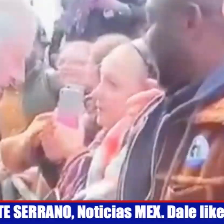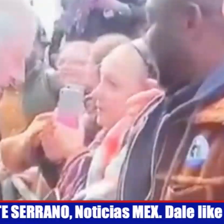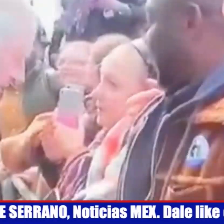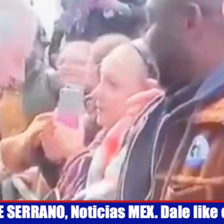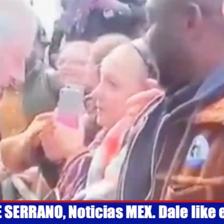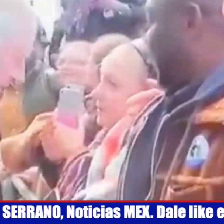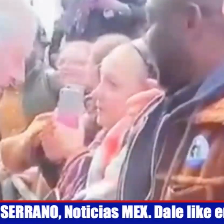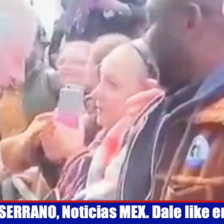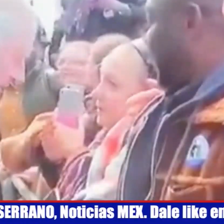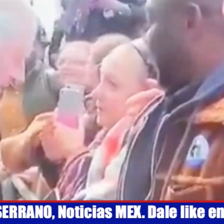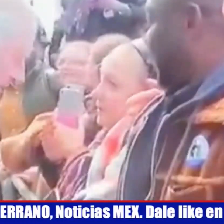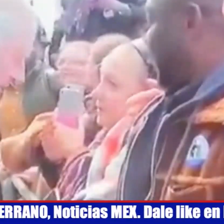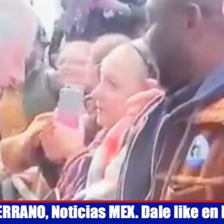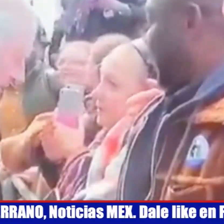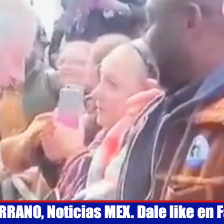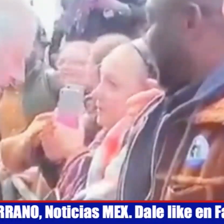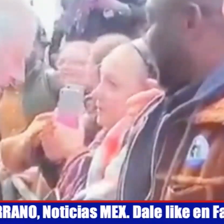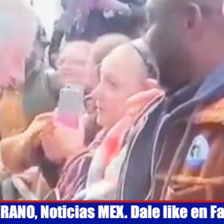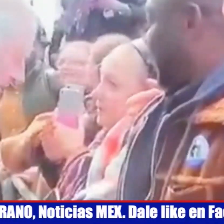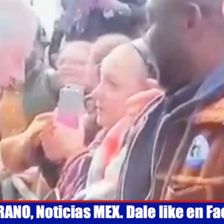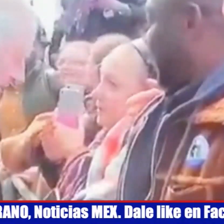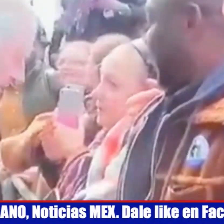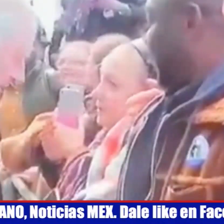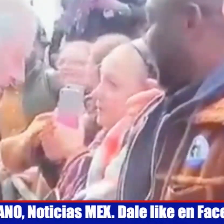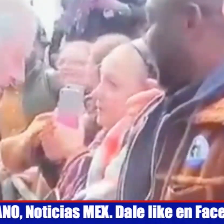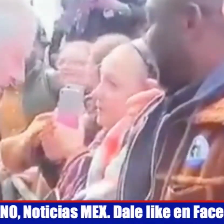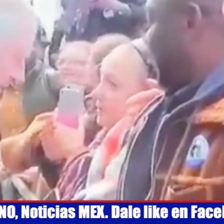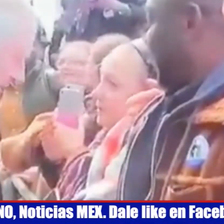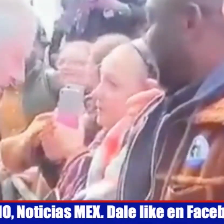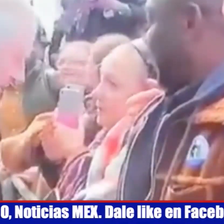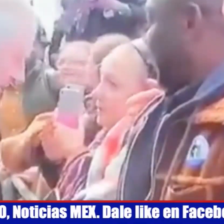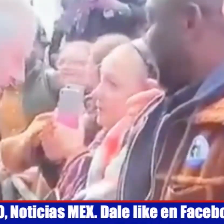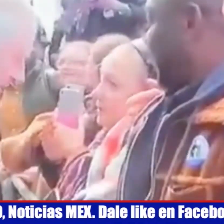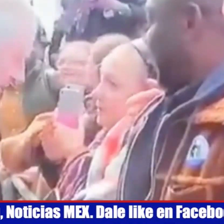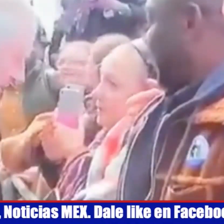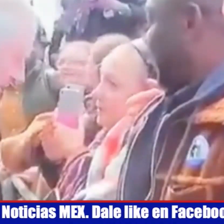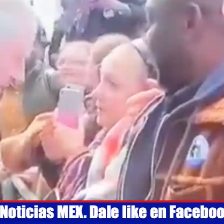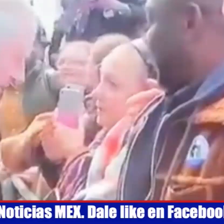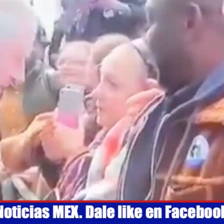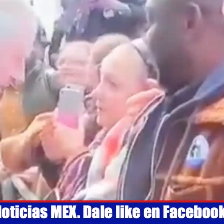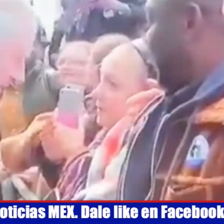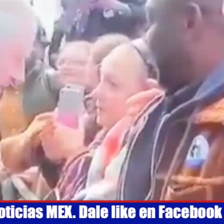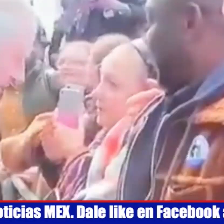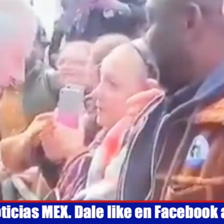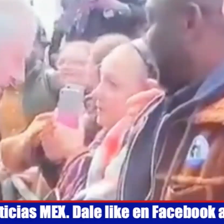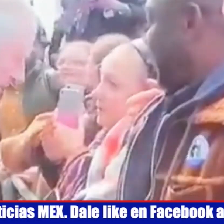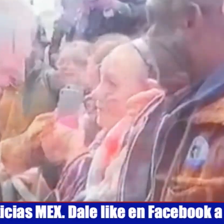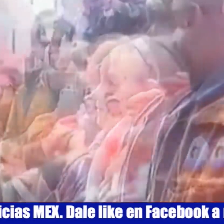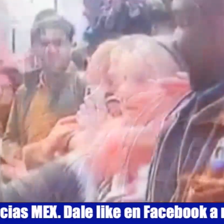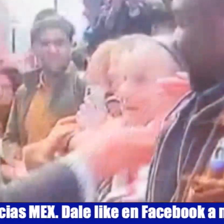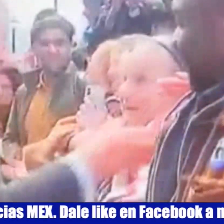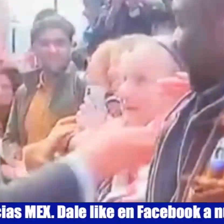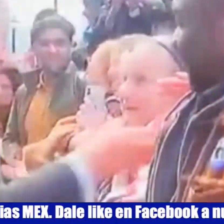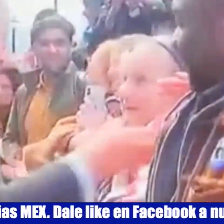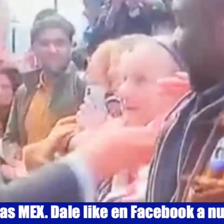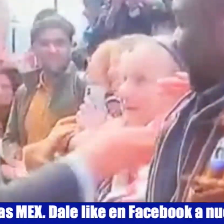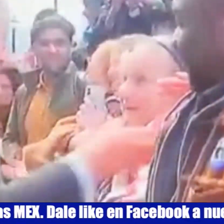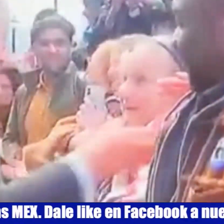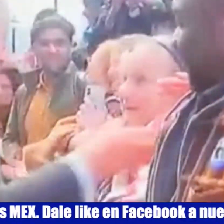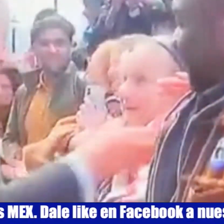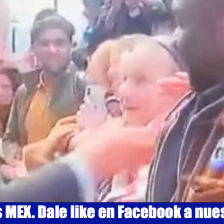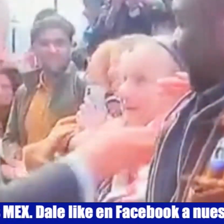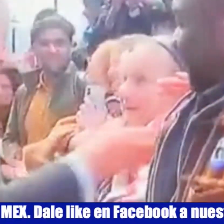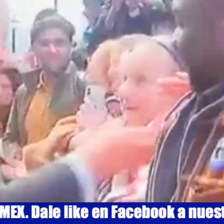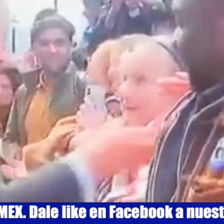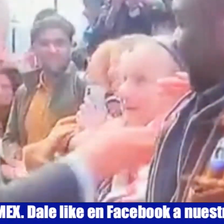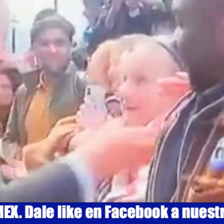las capturas. Un video en el que se ve al disque rey Carlos III discriminar a un hombre de origen africano